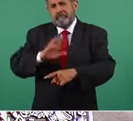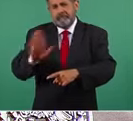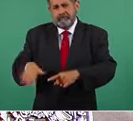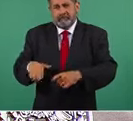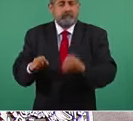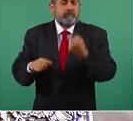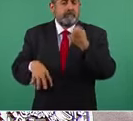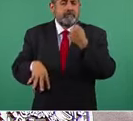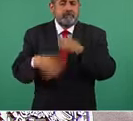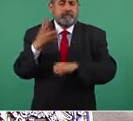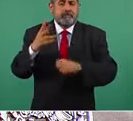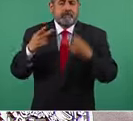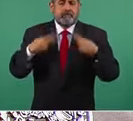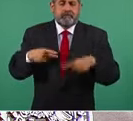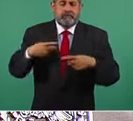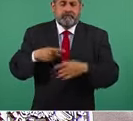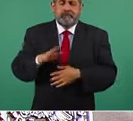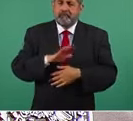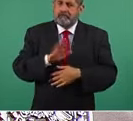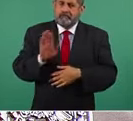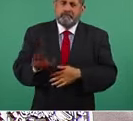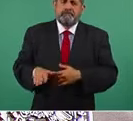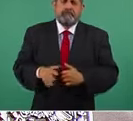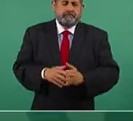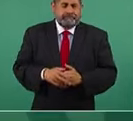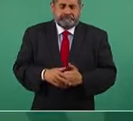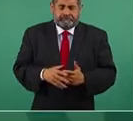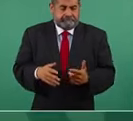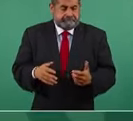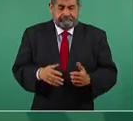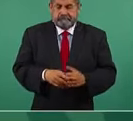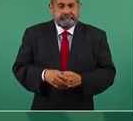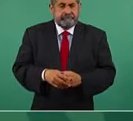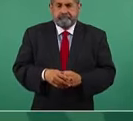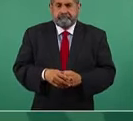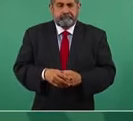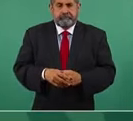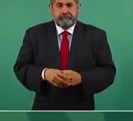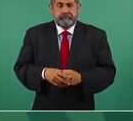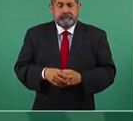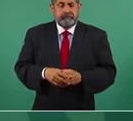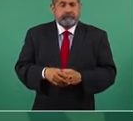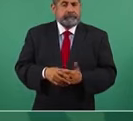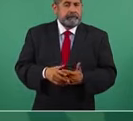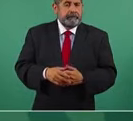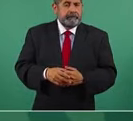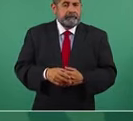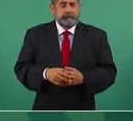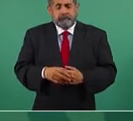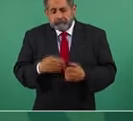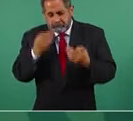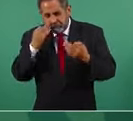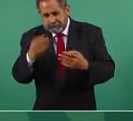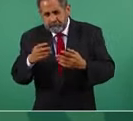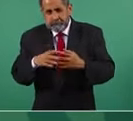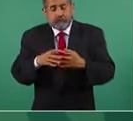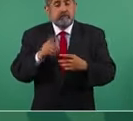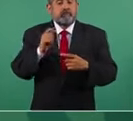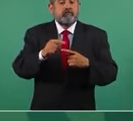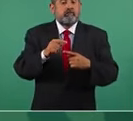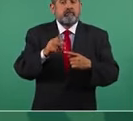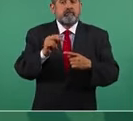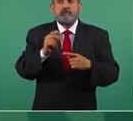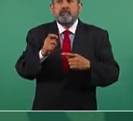14 personas inocentes, porque todo indica que no fue un